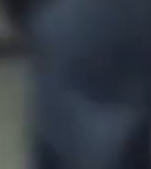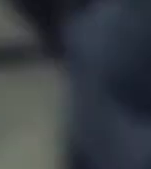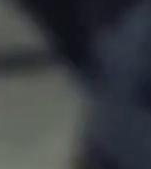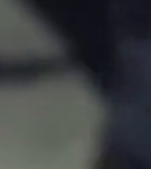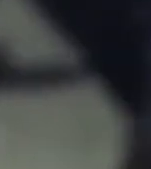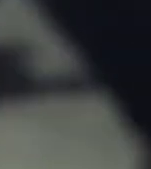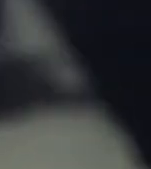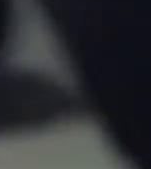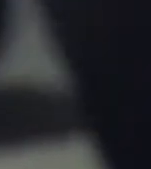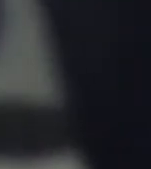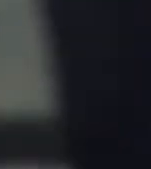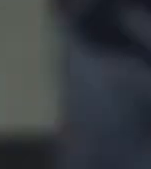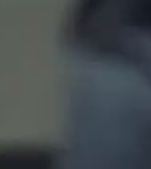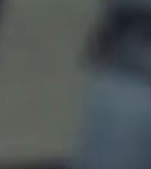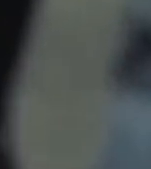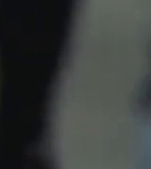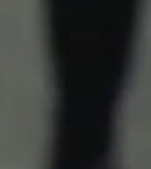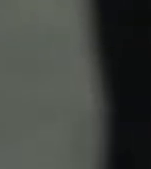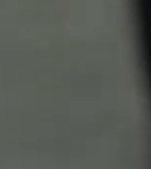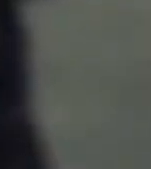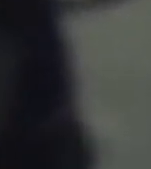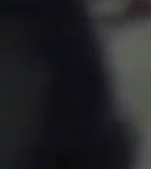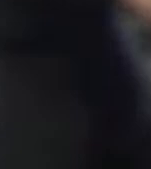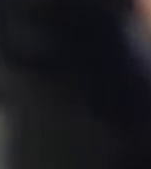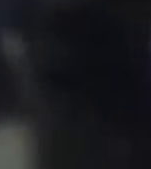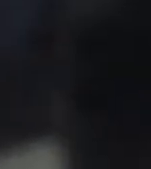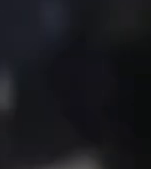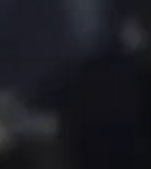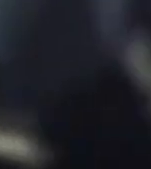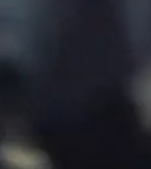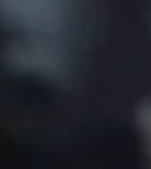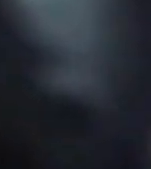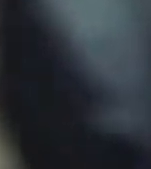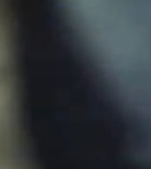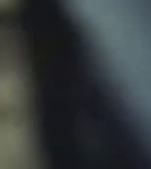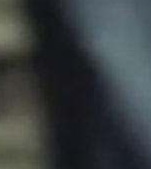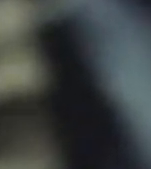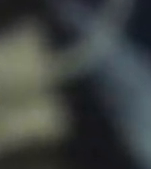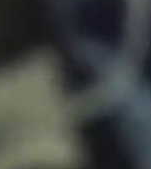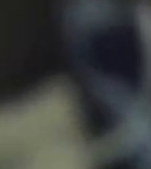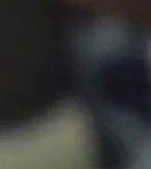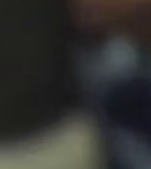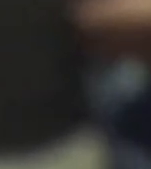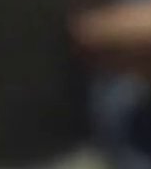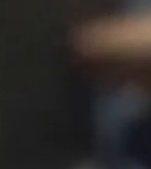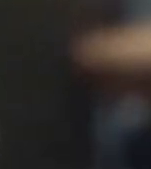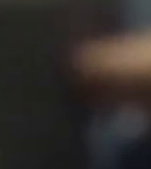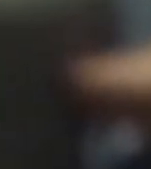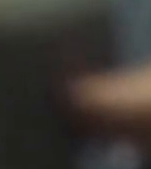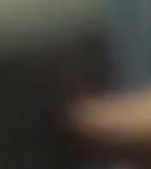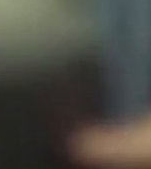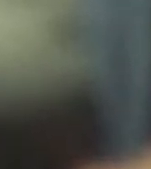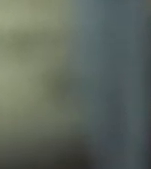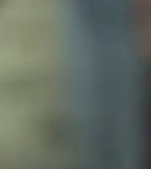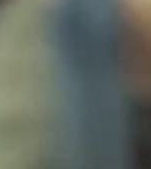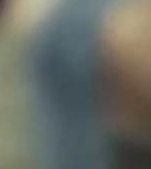Avanzamos poco a poco y en cada paso nos borramos